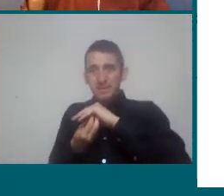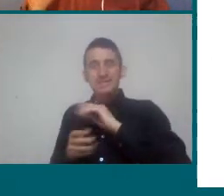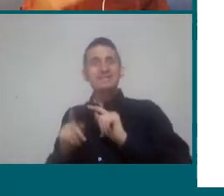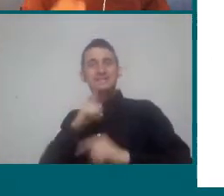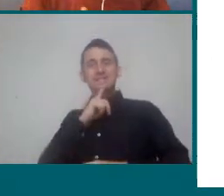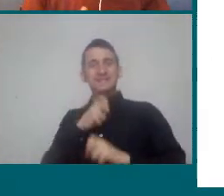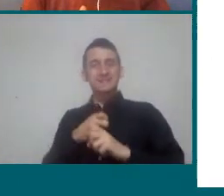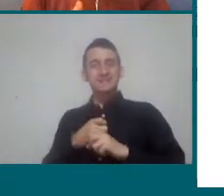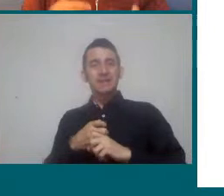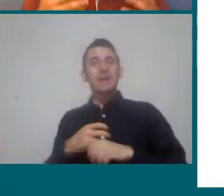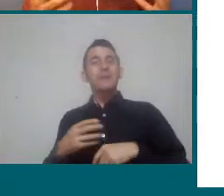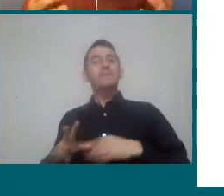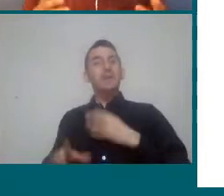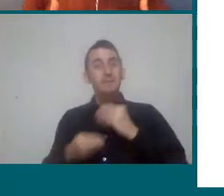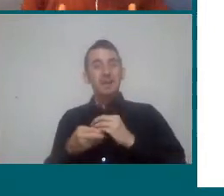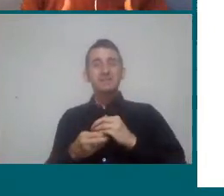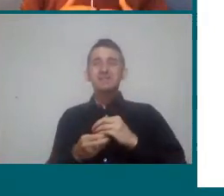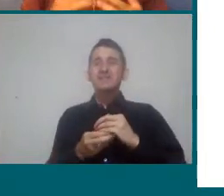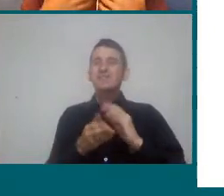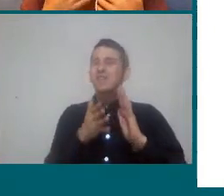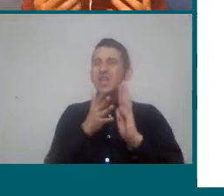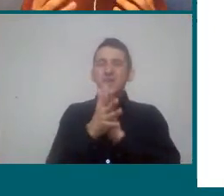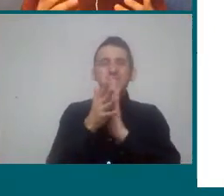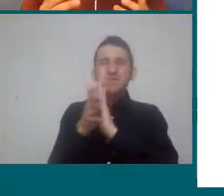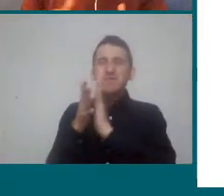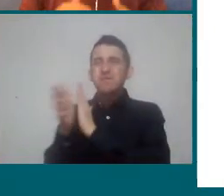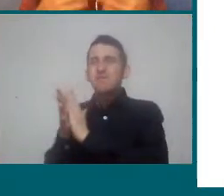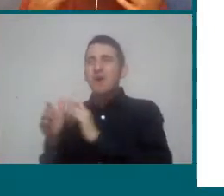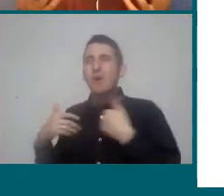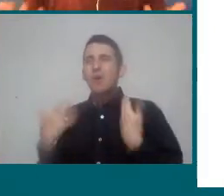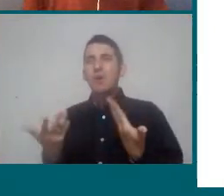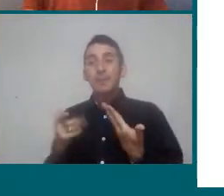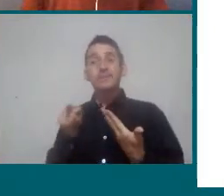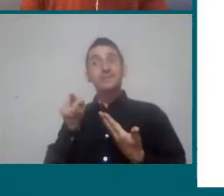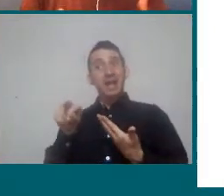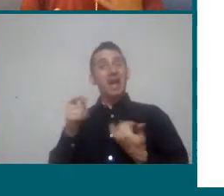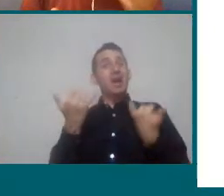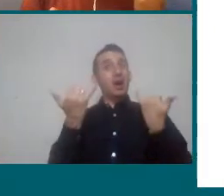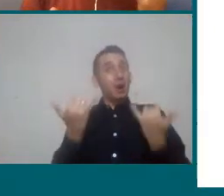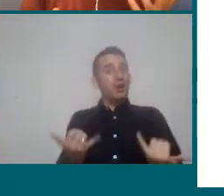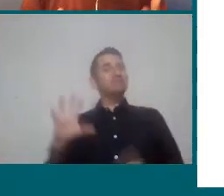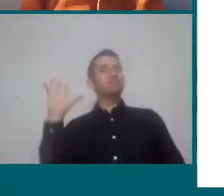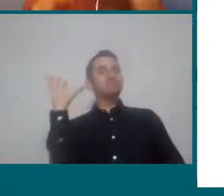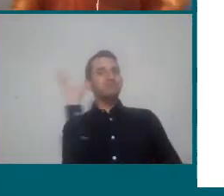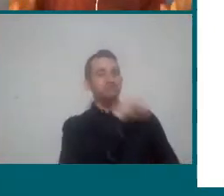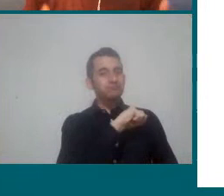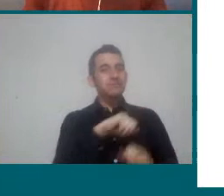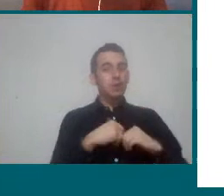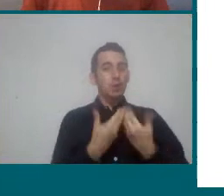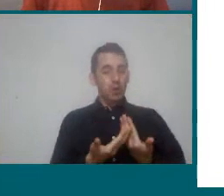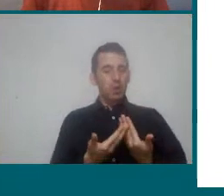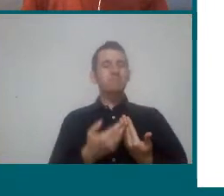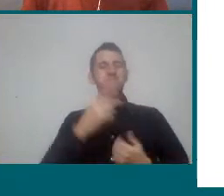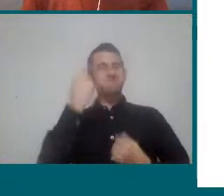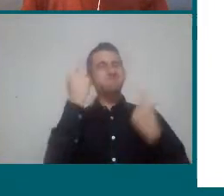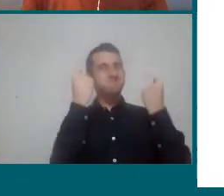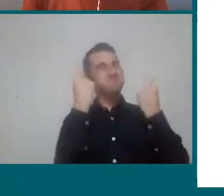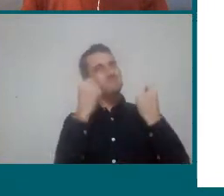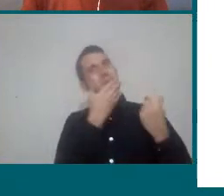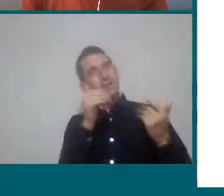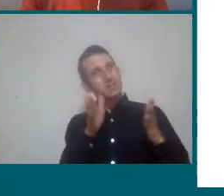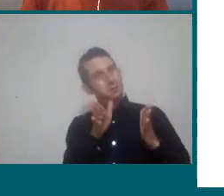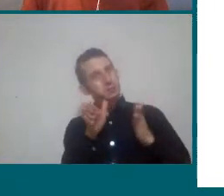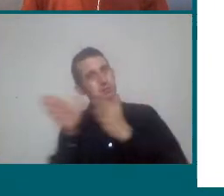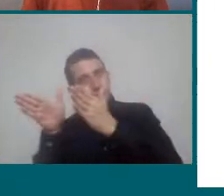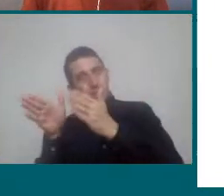la clasificación de la información. Entonces, lo que creo que nos abre esto es una posibilidad de cómo ahora podemos desarrollar esta competencia